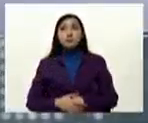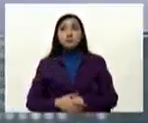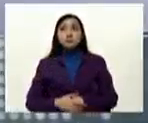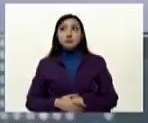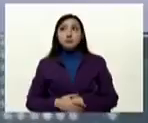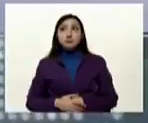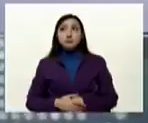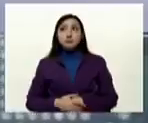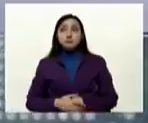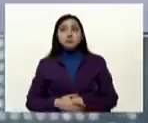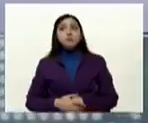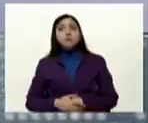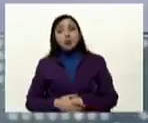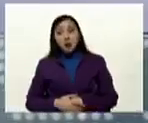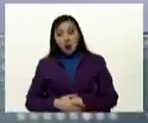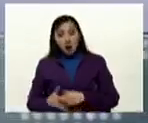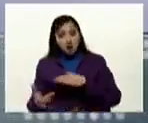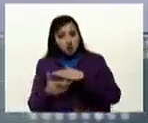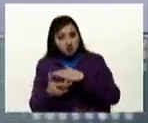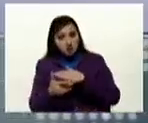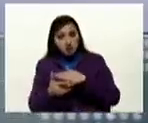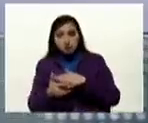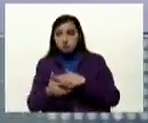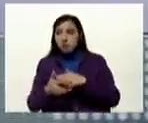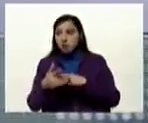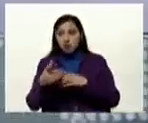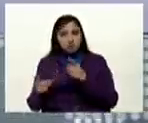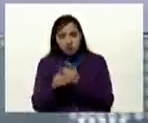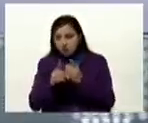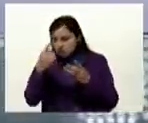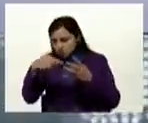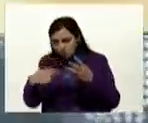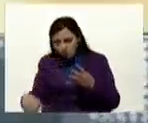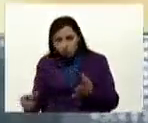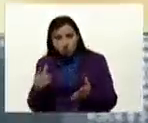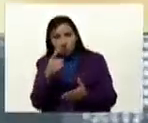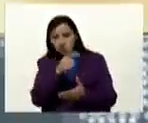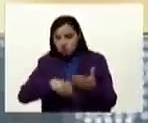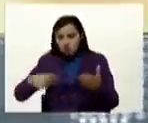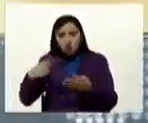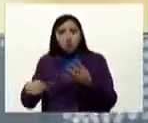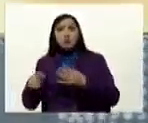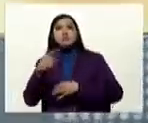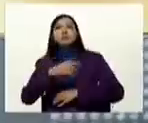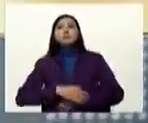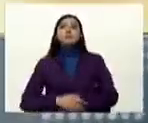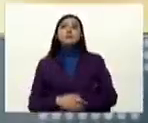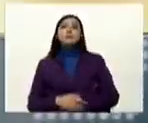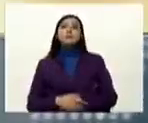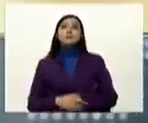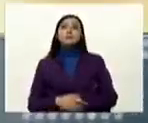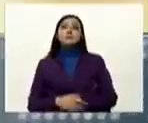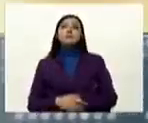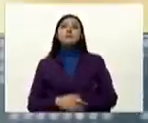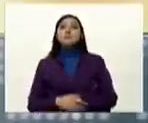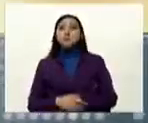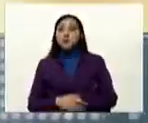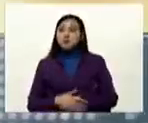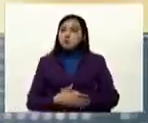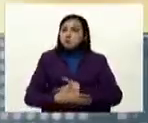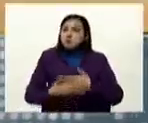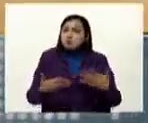pero vamos rumbo al bolívar digital, rumbo al bolívar digital. Y eso va a implicar,